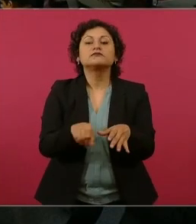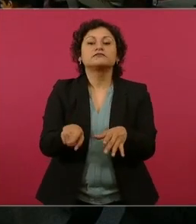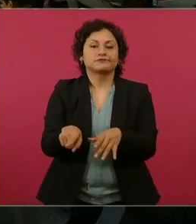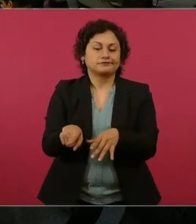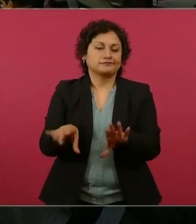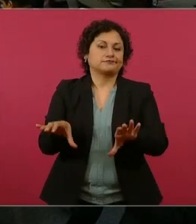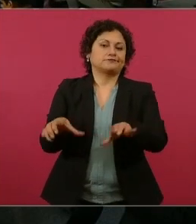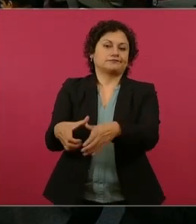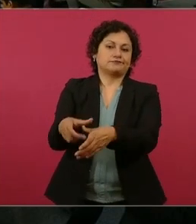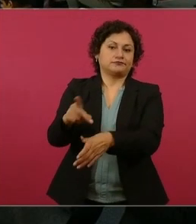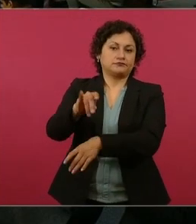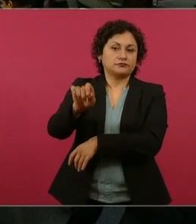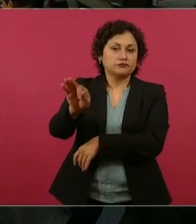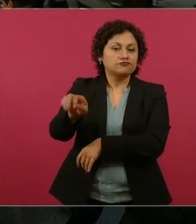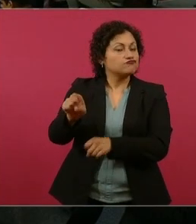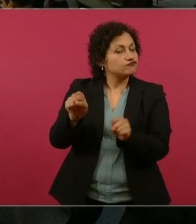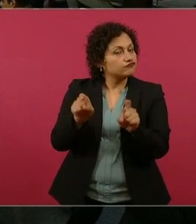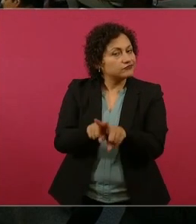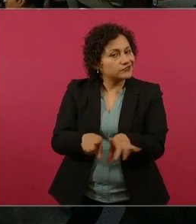Entonces es muy difícil